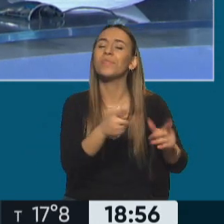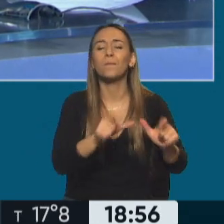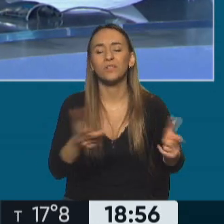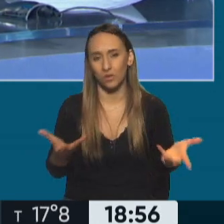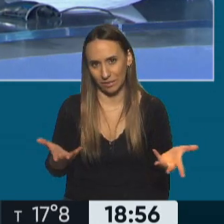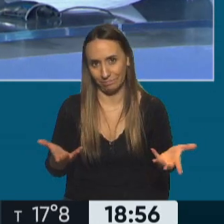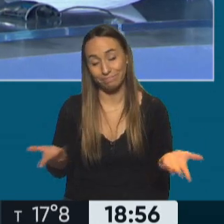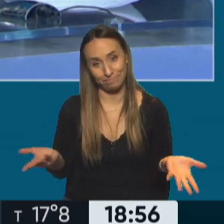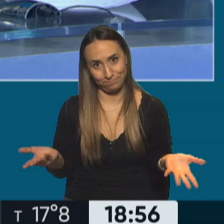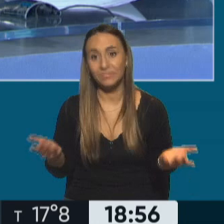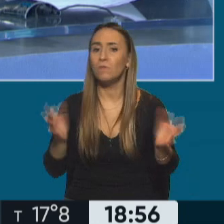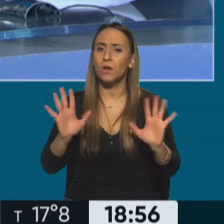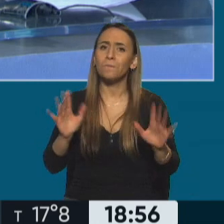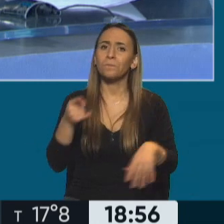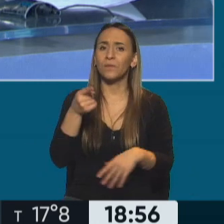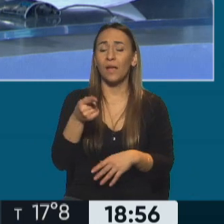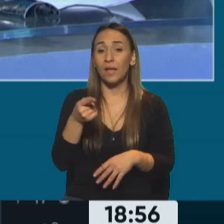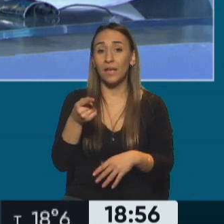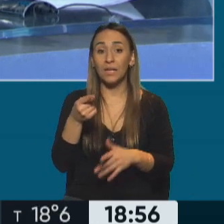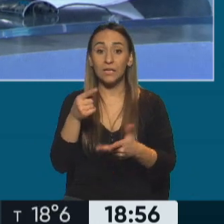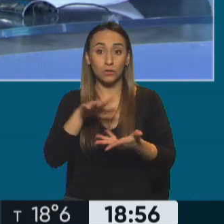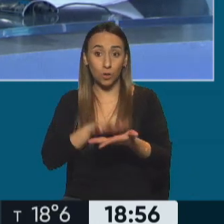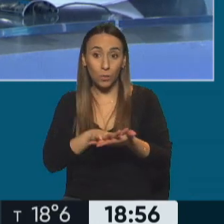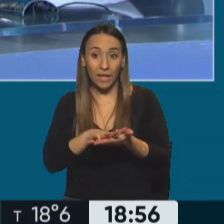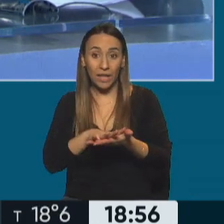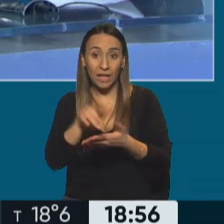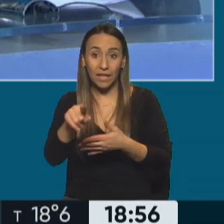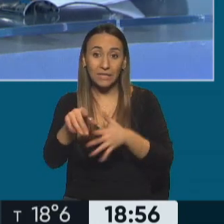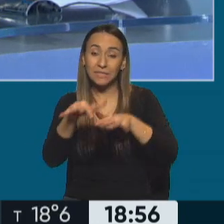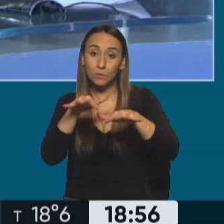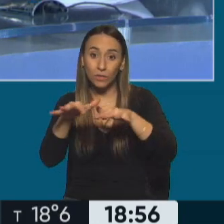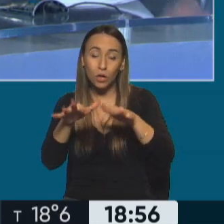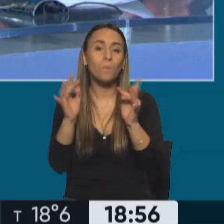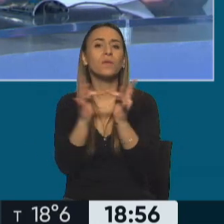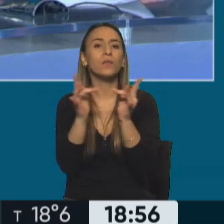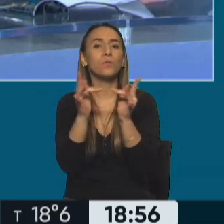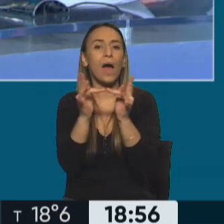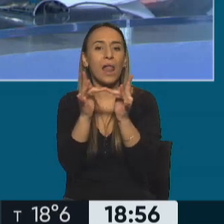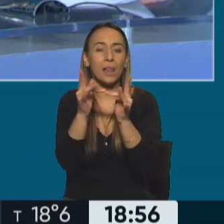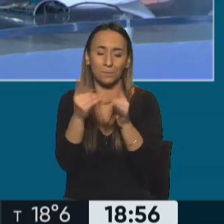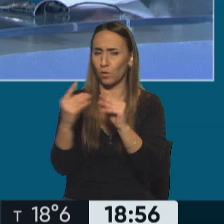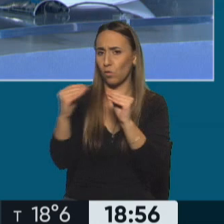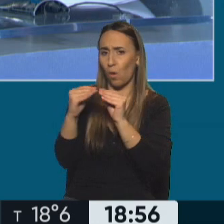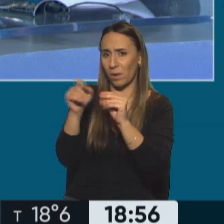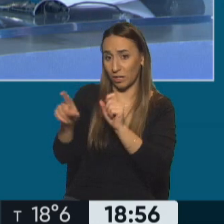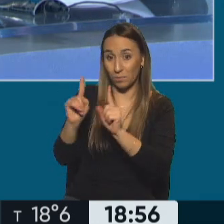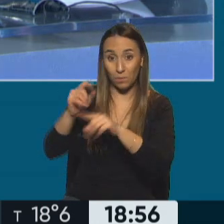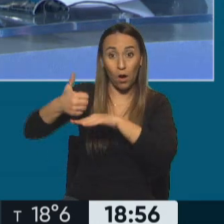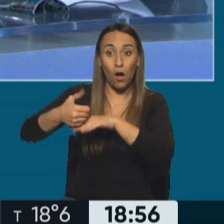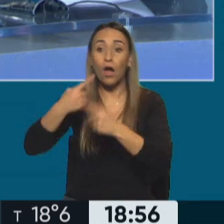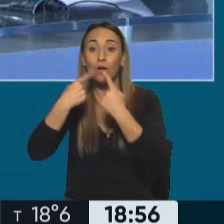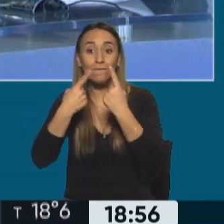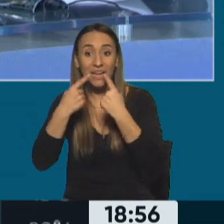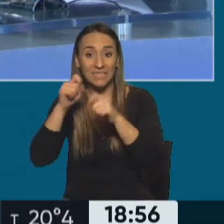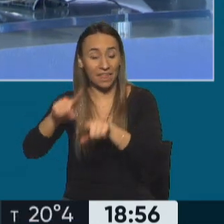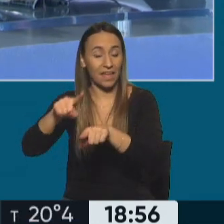de generar la realidad virtual, un colega en esta conferencia que ofrece